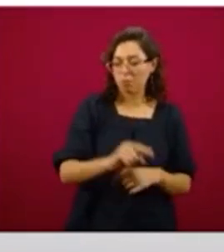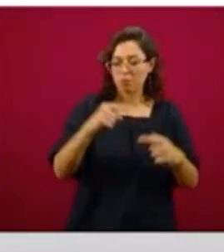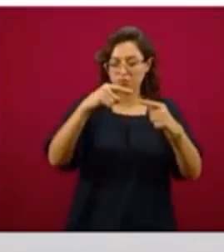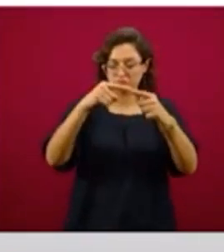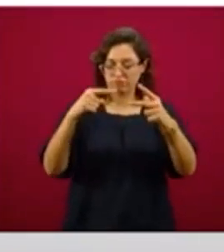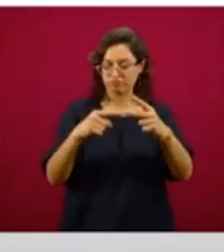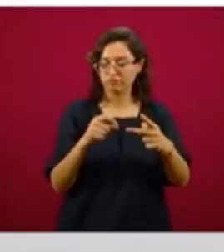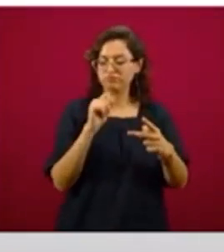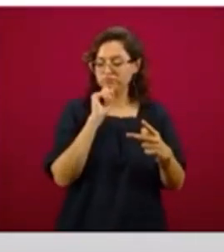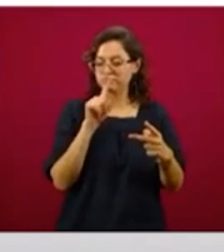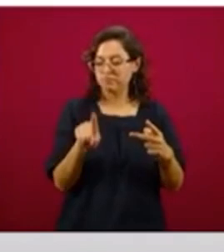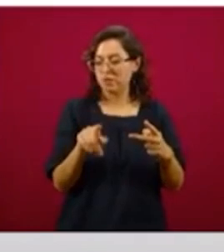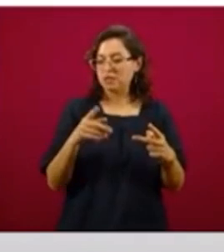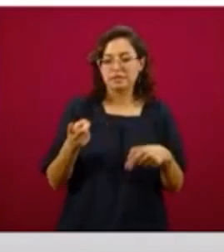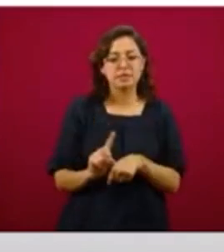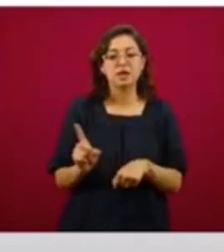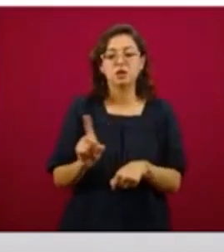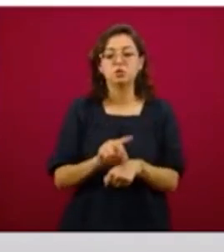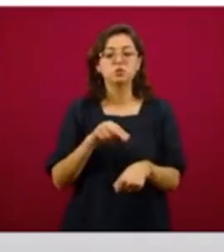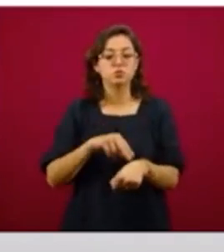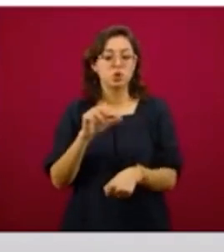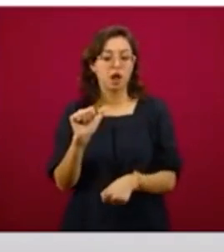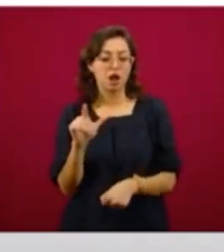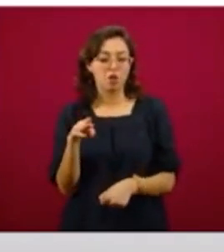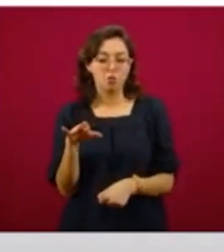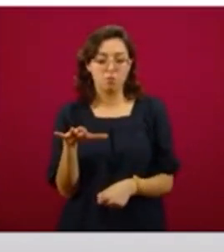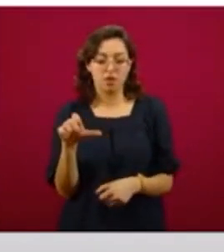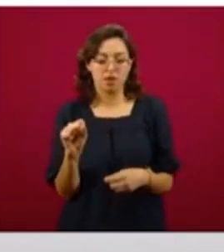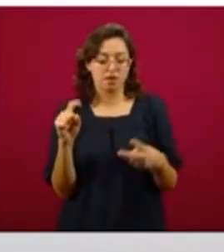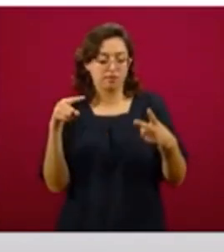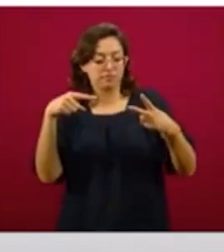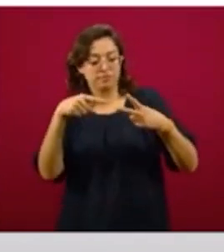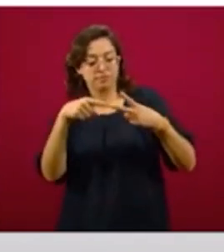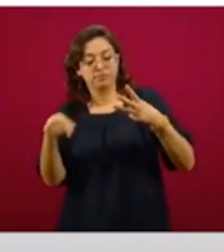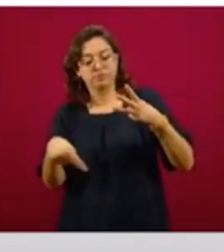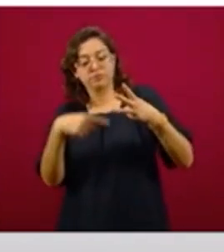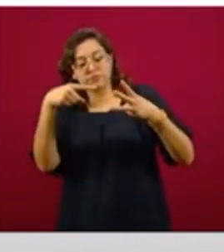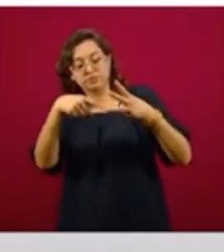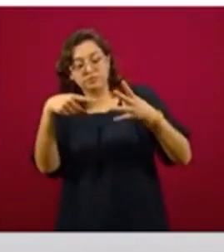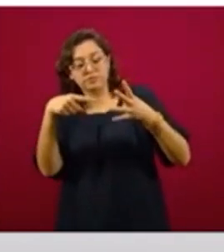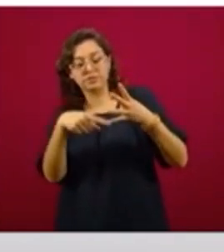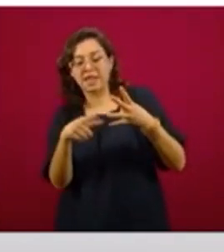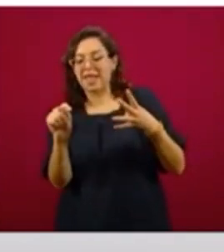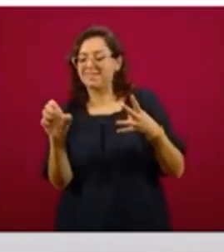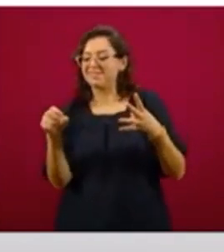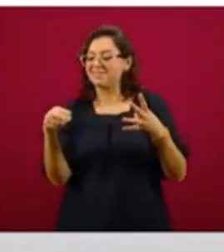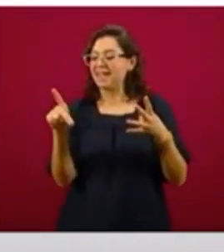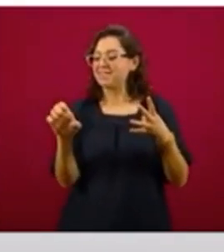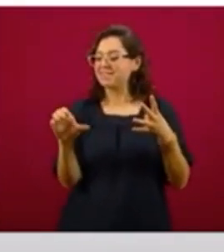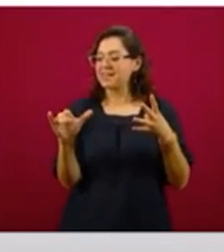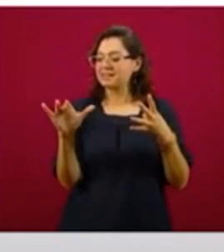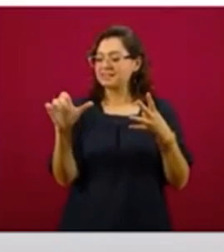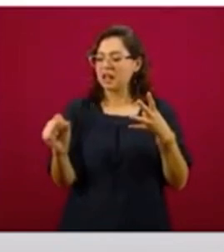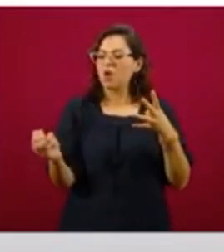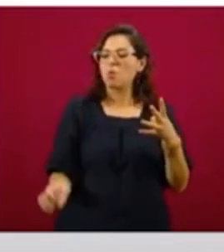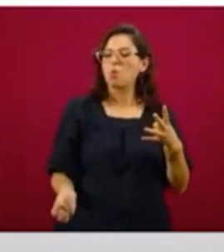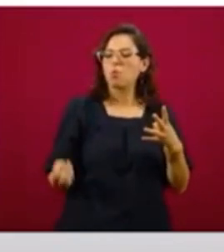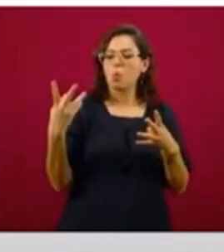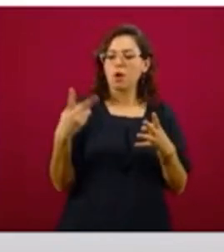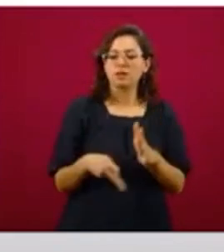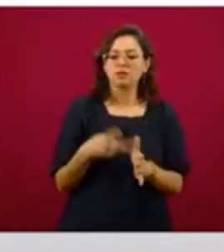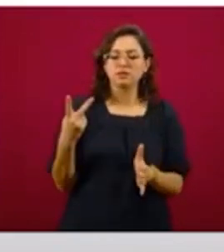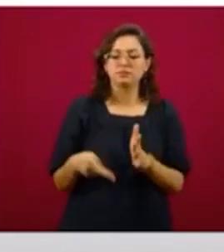presenta el doctor alomía y hay dos indicadores de tendencia estos indicadores de tendencia bueno antes de